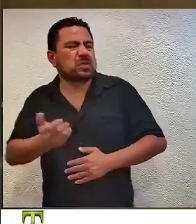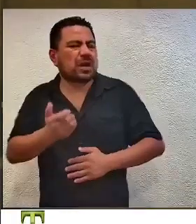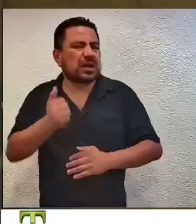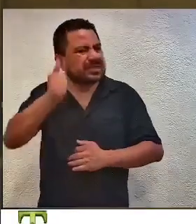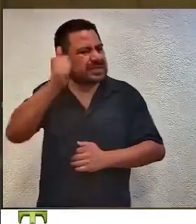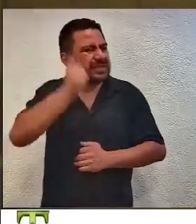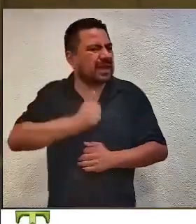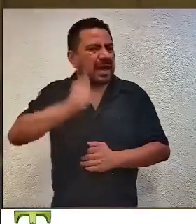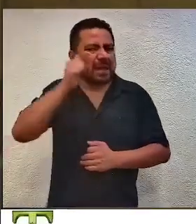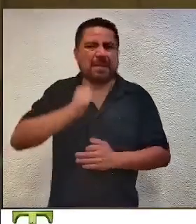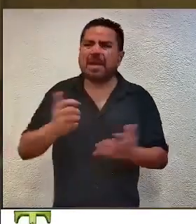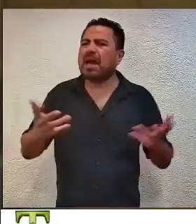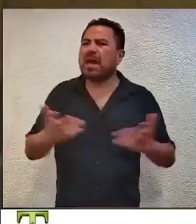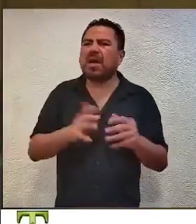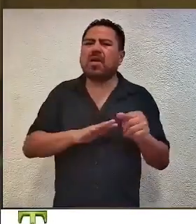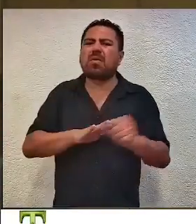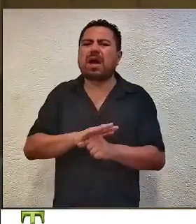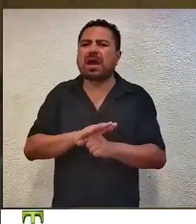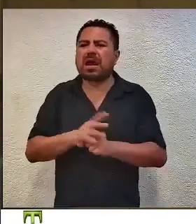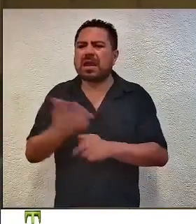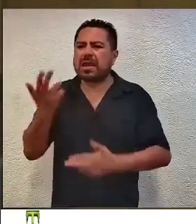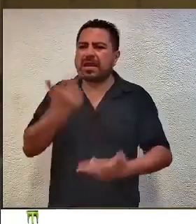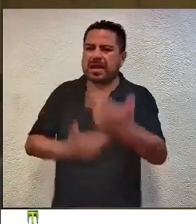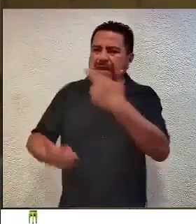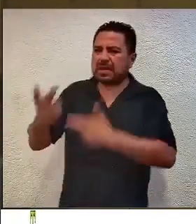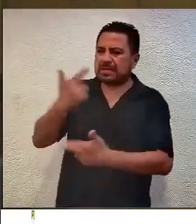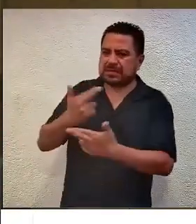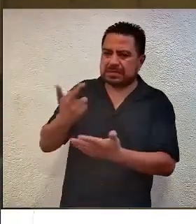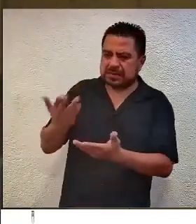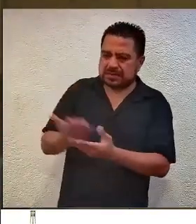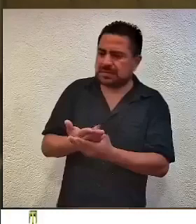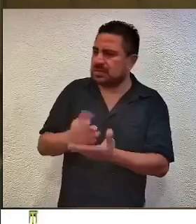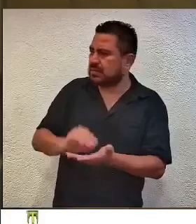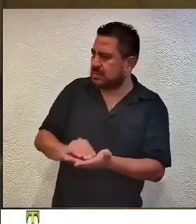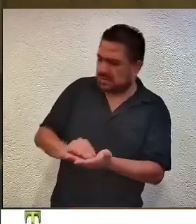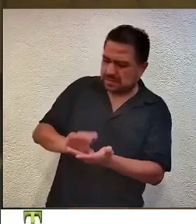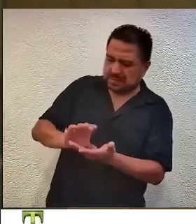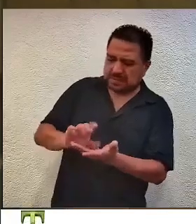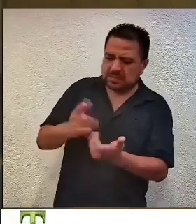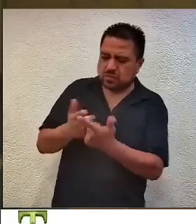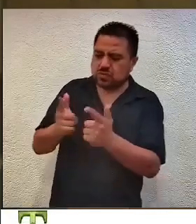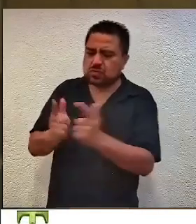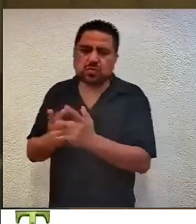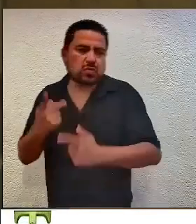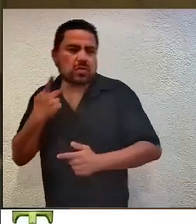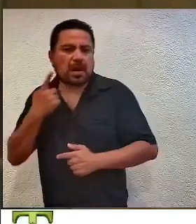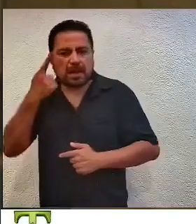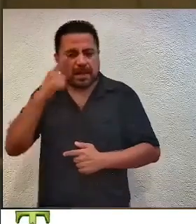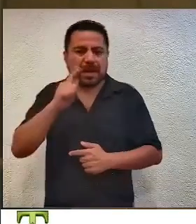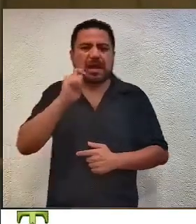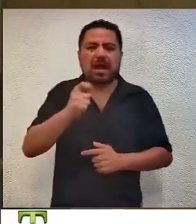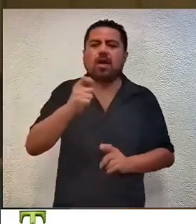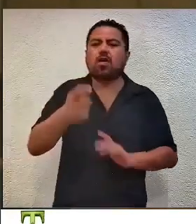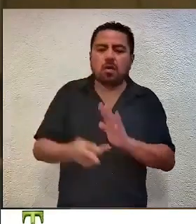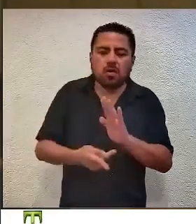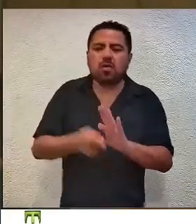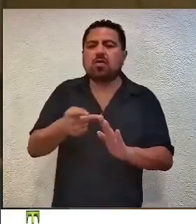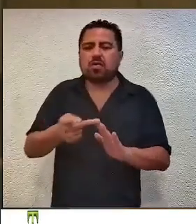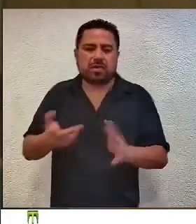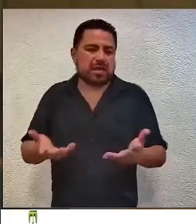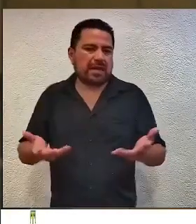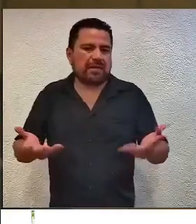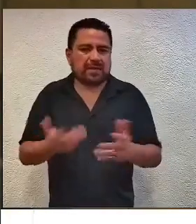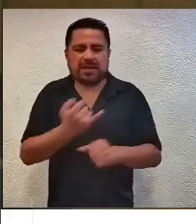que hemos hecho es remitir el expediente al órgano intrapartidario para que de nueva cuenta realice